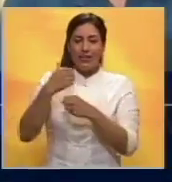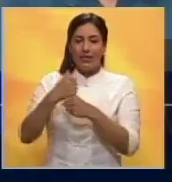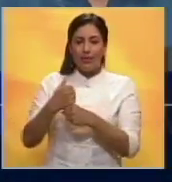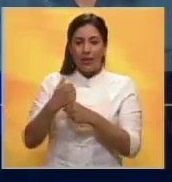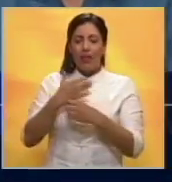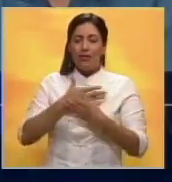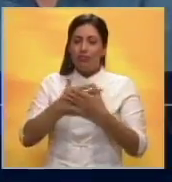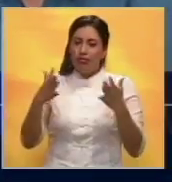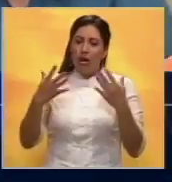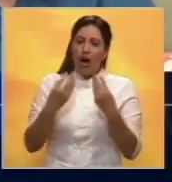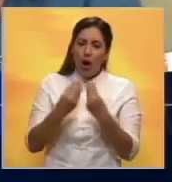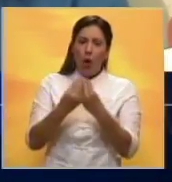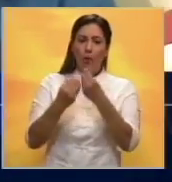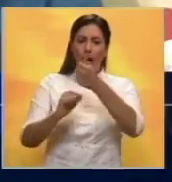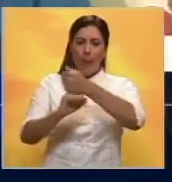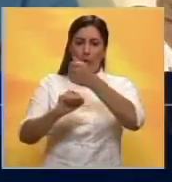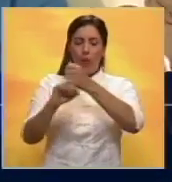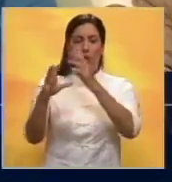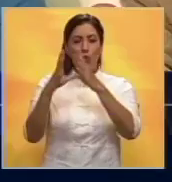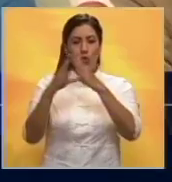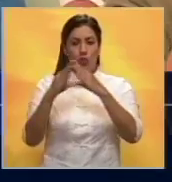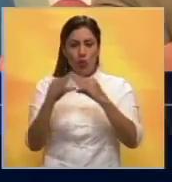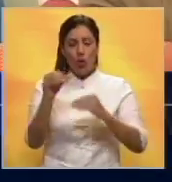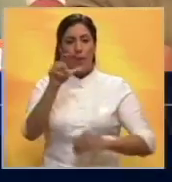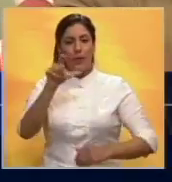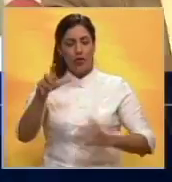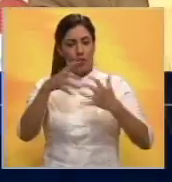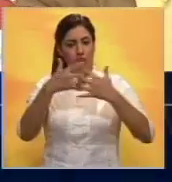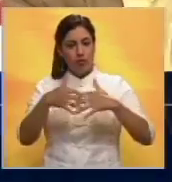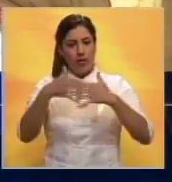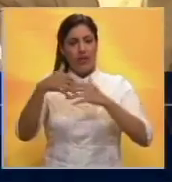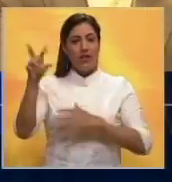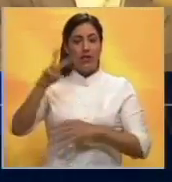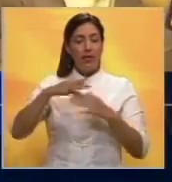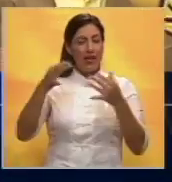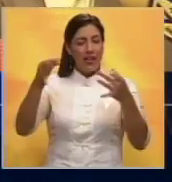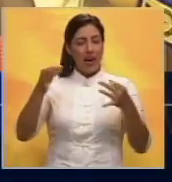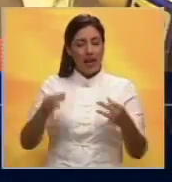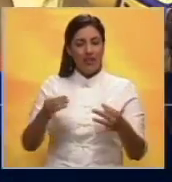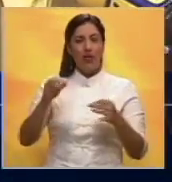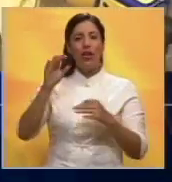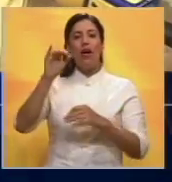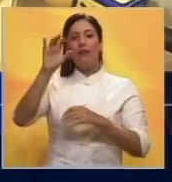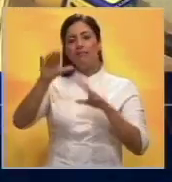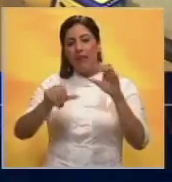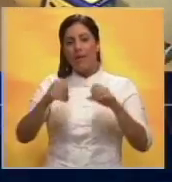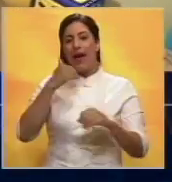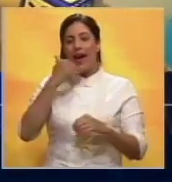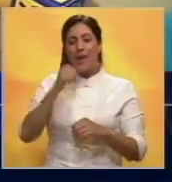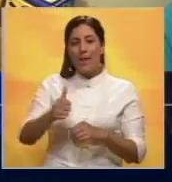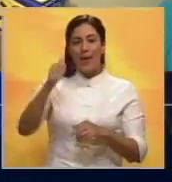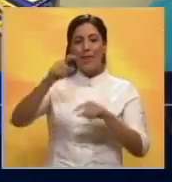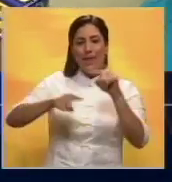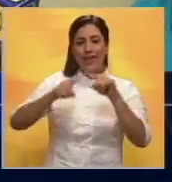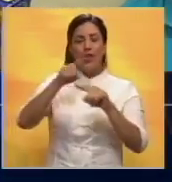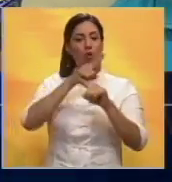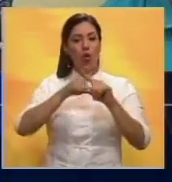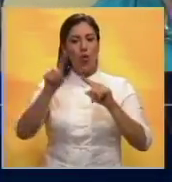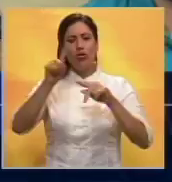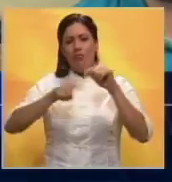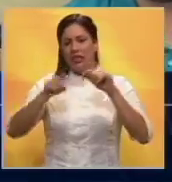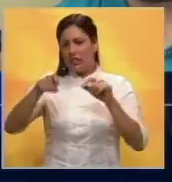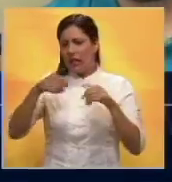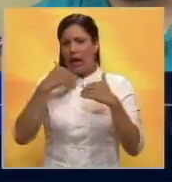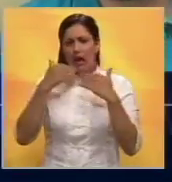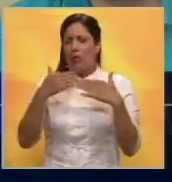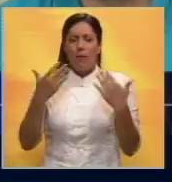brindar acompañamiento y apoyo a todos los industriales venezolanos para garantizarles el acceso a la materia prima y otros insumos que